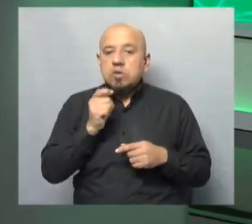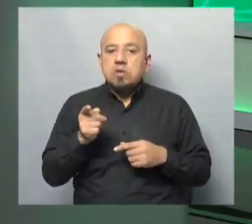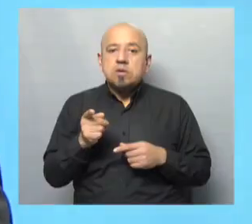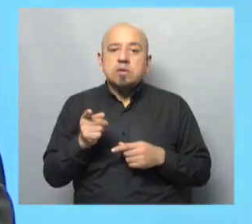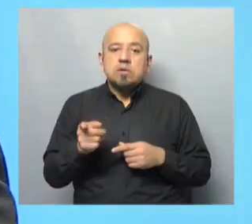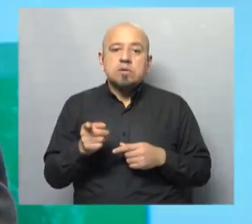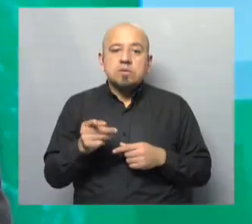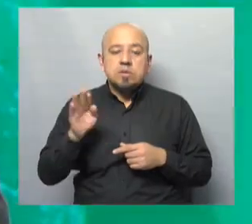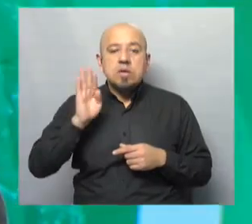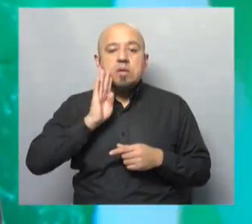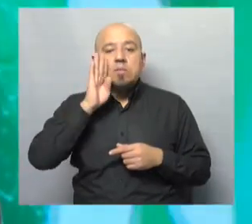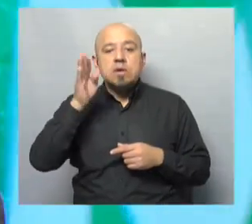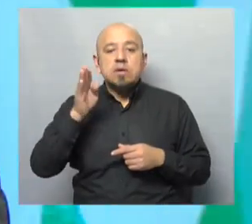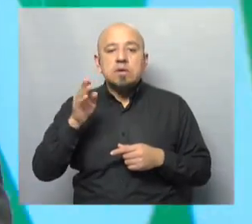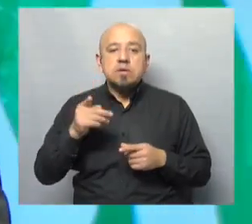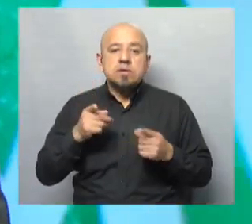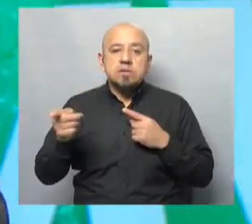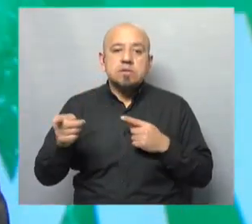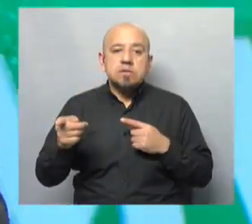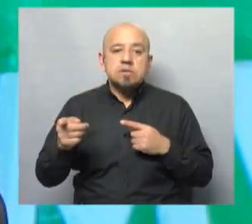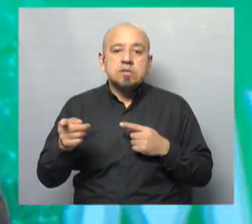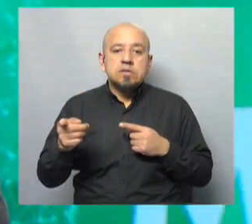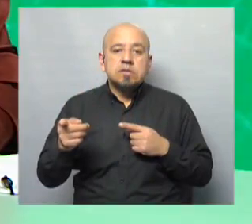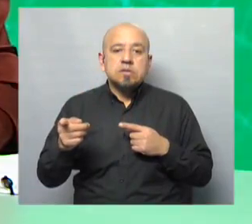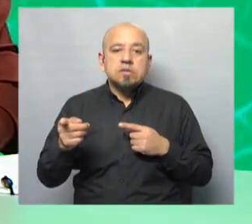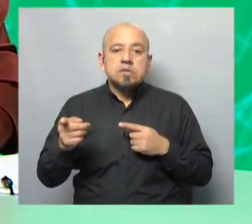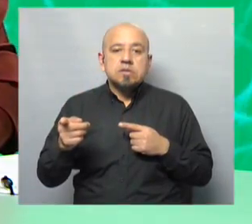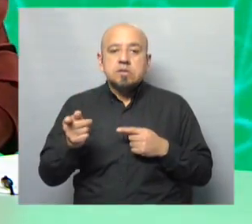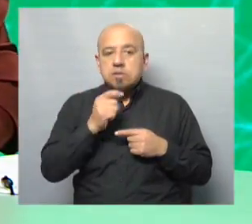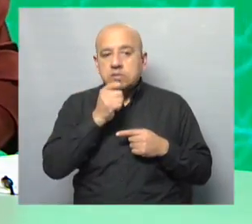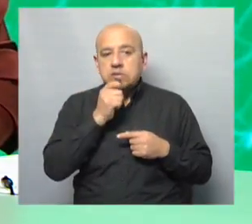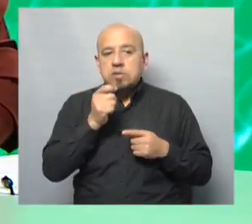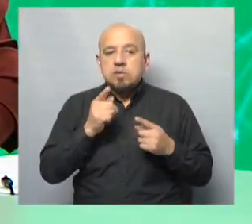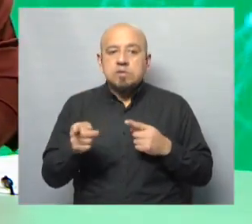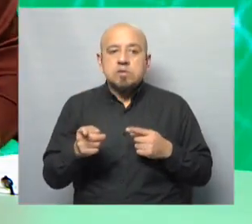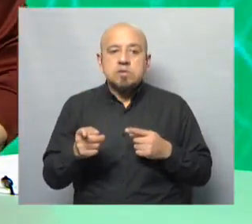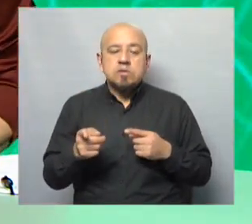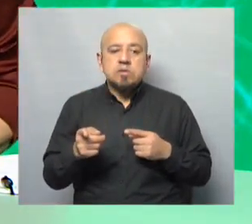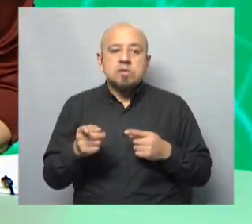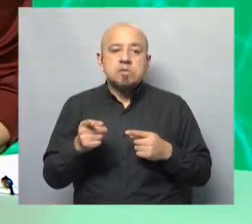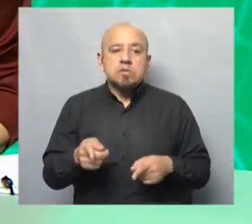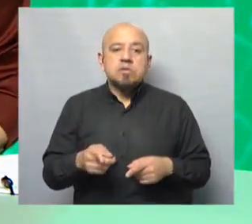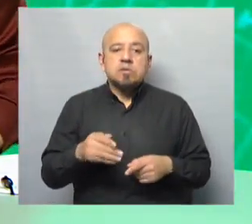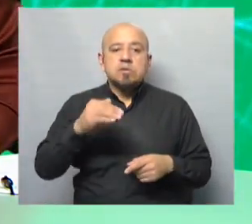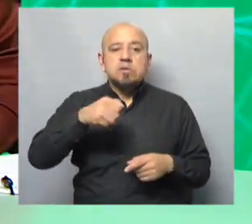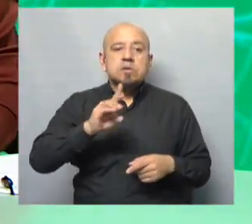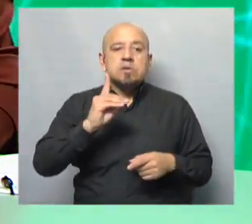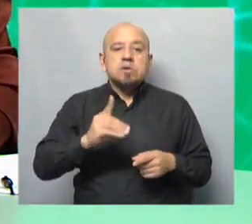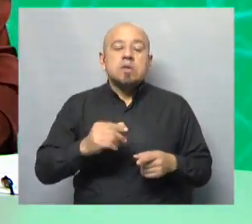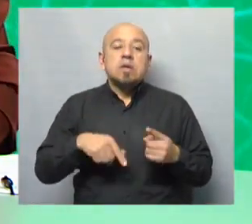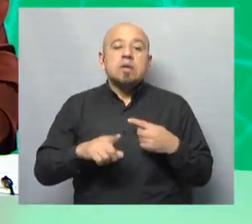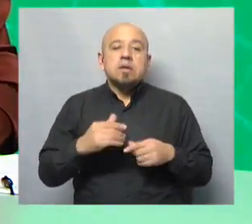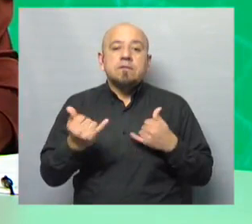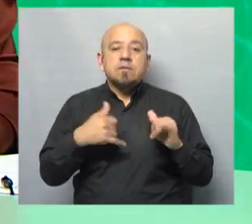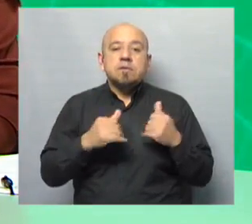en una dirección y pero en otra leonardo a ver que en el medio de nueve de noticias aportó los datos vinculados